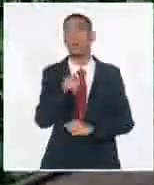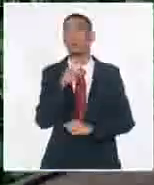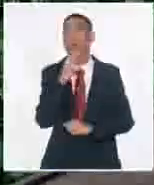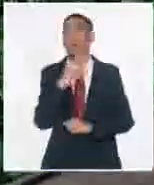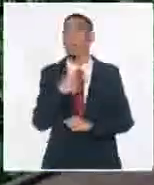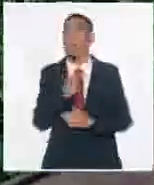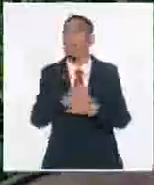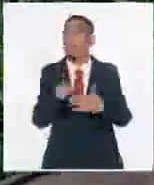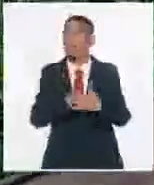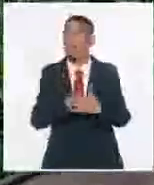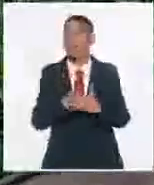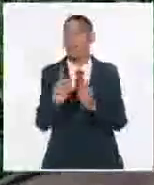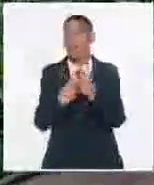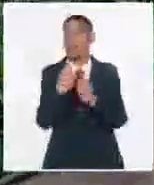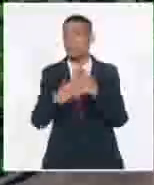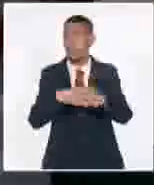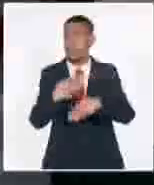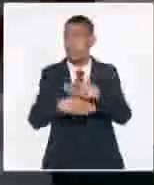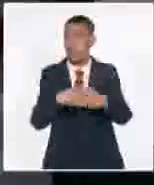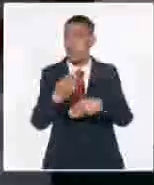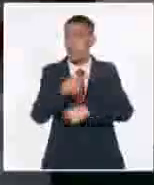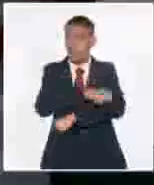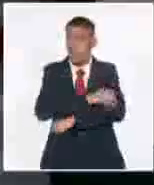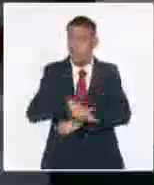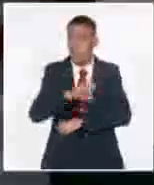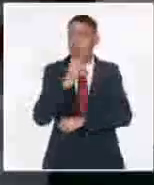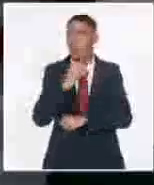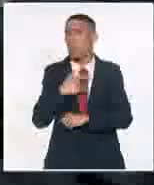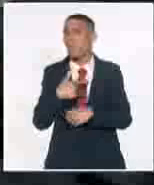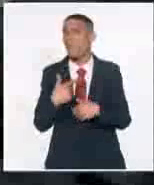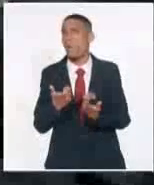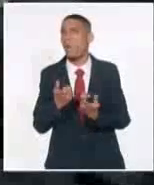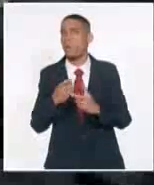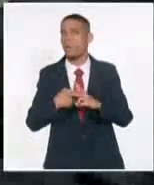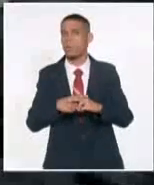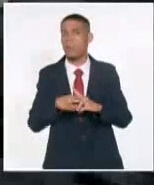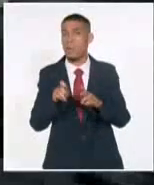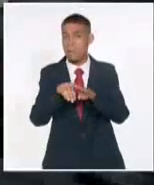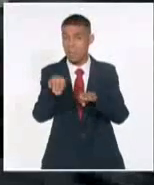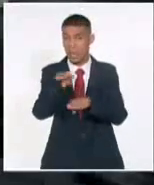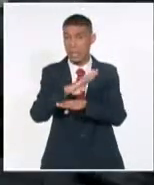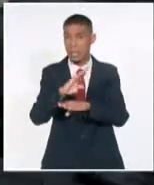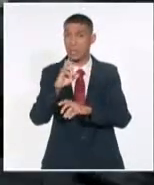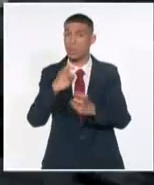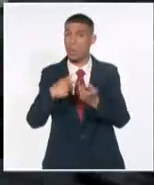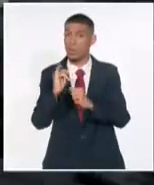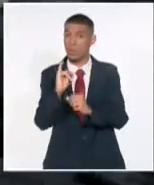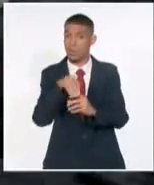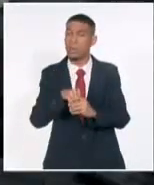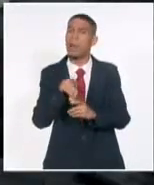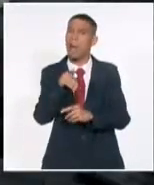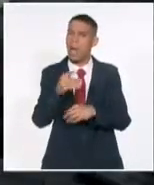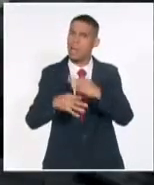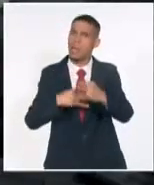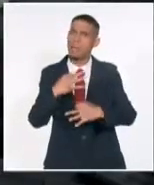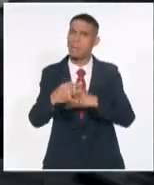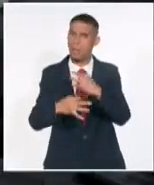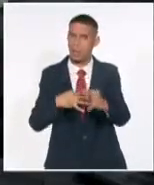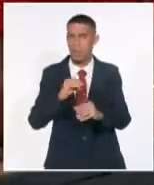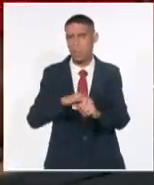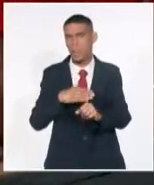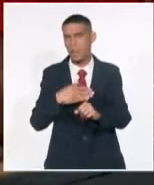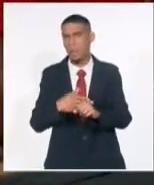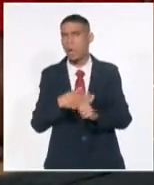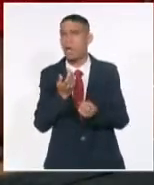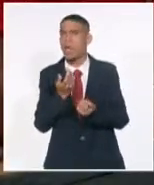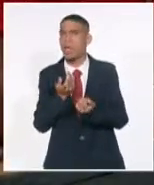resolverán los principales problemas de la población? Fueron interrogantes de la ministra de Comercio Interior, Betsy Díaz Velázquez, que permitirán potenciar